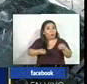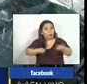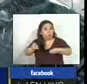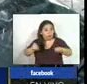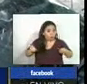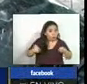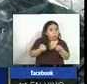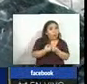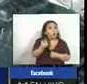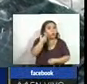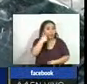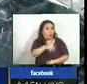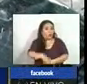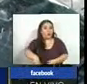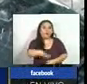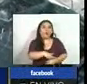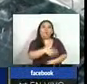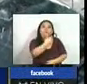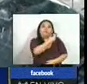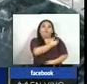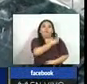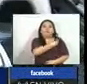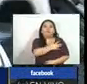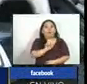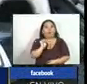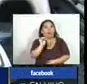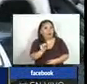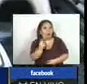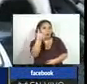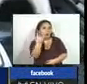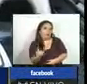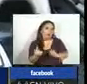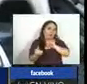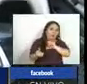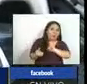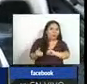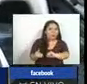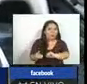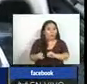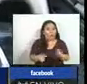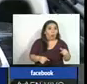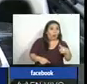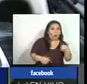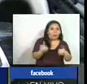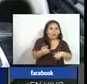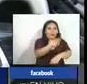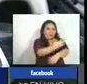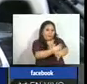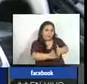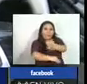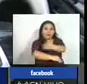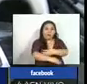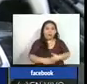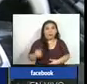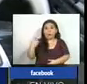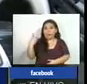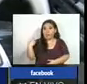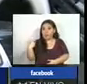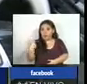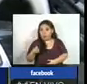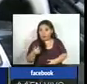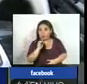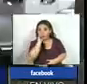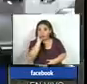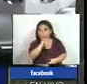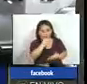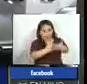tránsito en la Colonia Escalón de San Salvador, el cual dejó una persona fallecida y a otras lesionadas. El director agregó